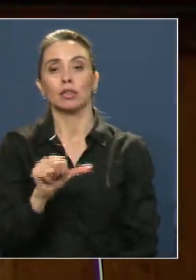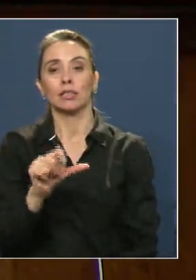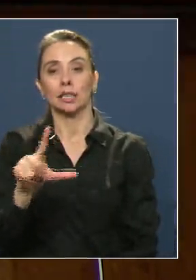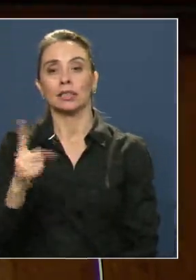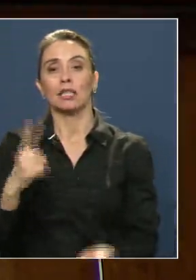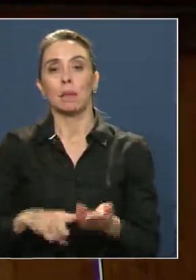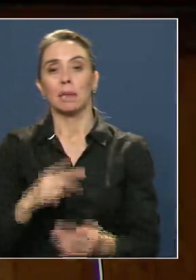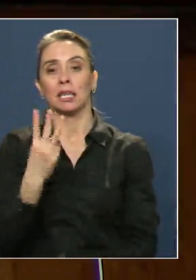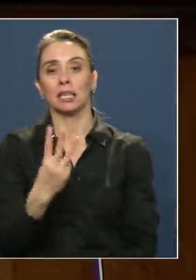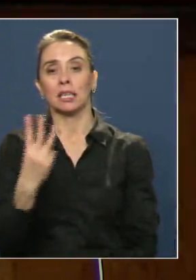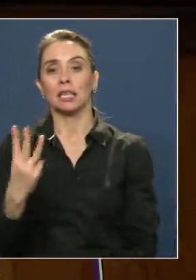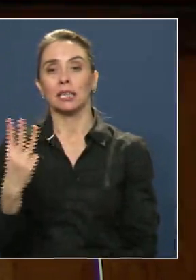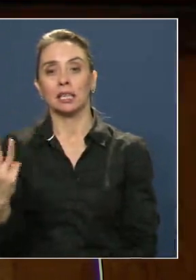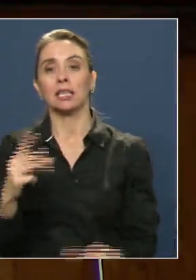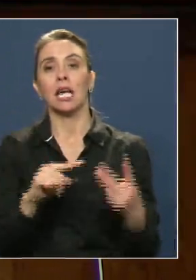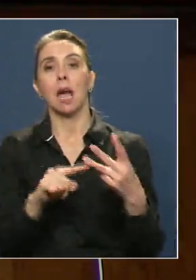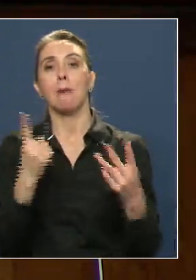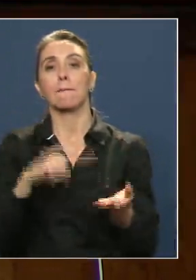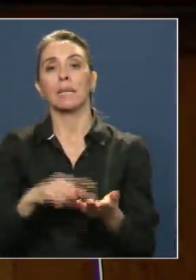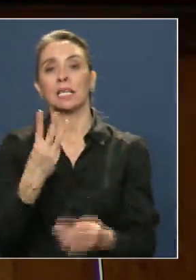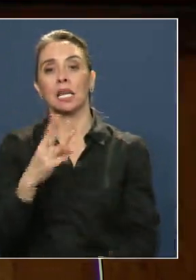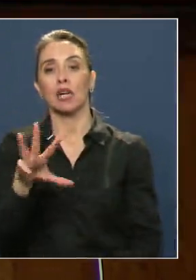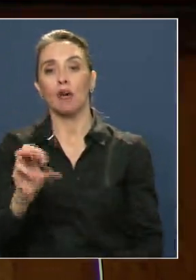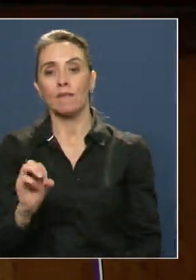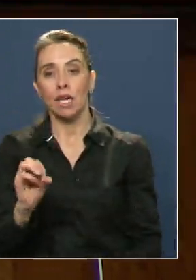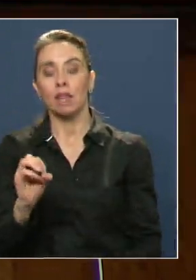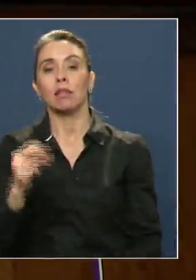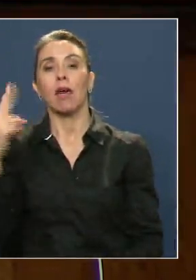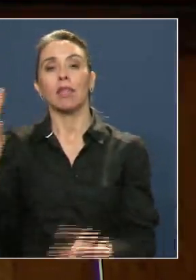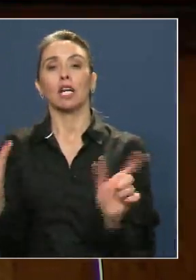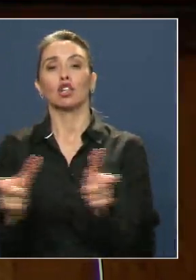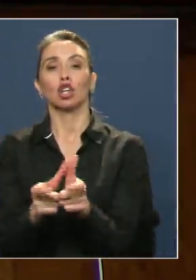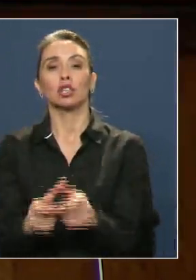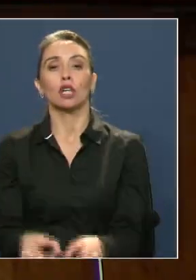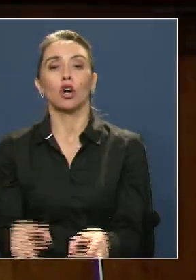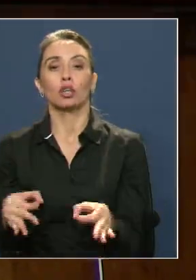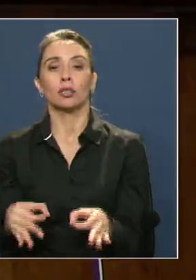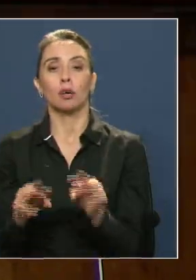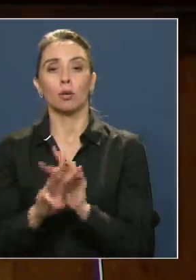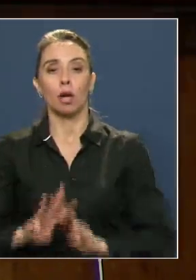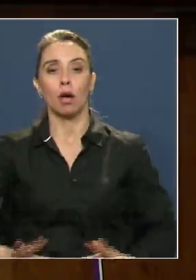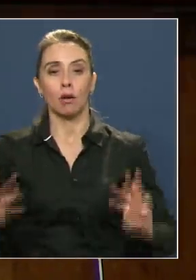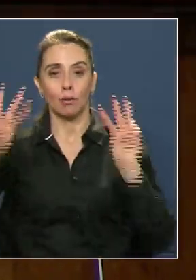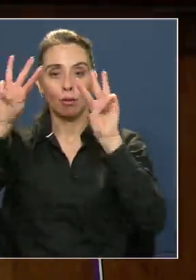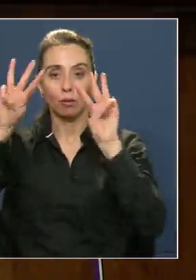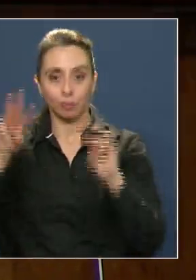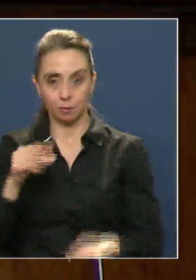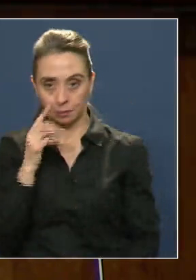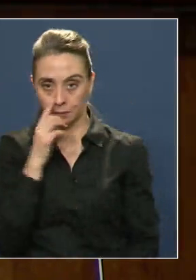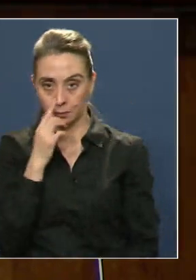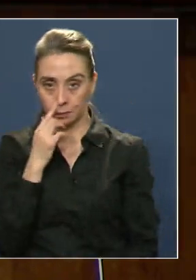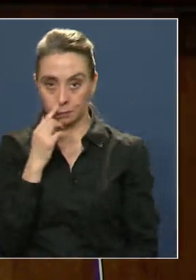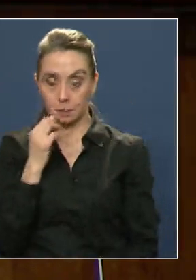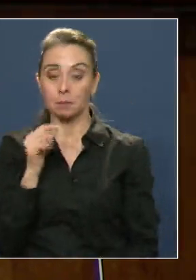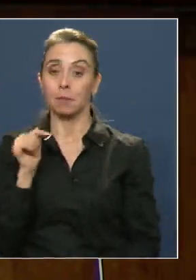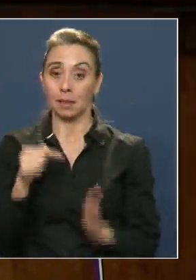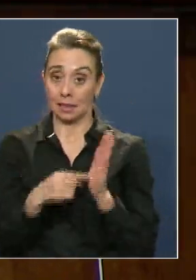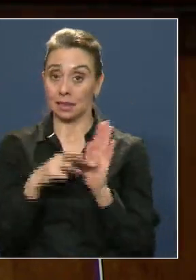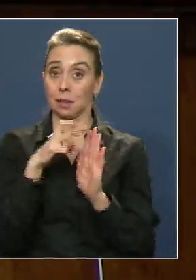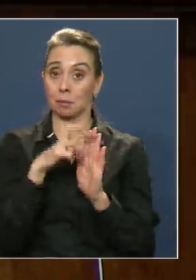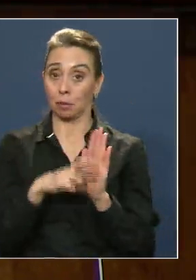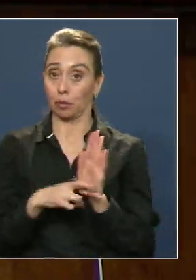1267, 1333, 1390 del Consejo de Seguridad de las Naciones Unidas. En virtud de este